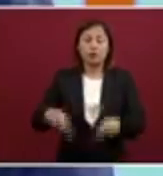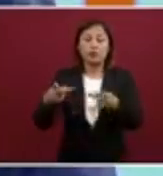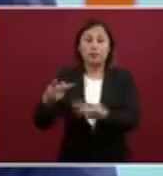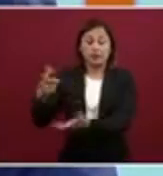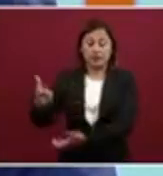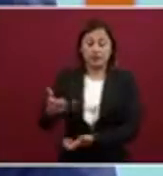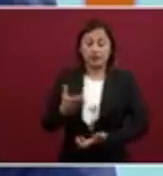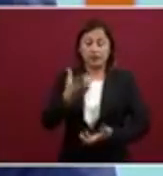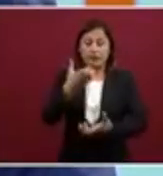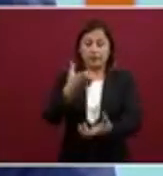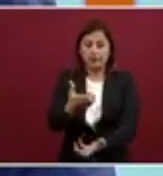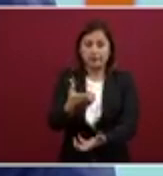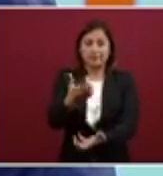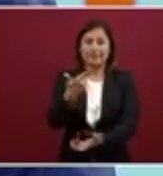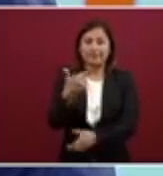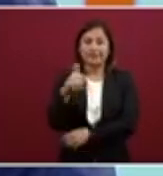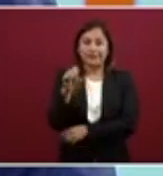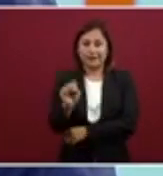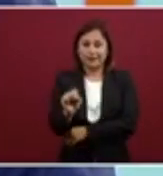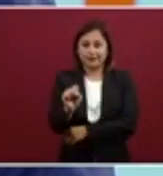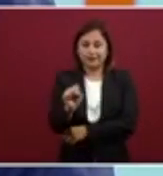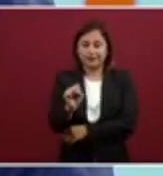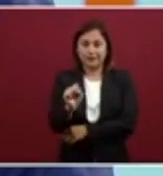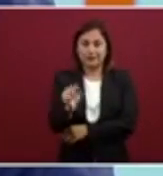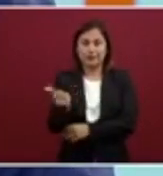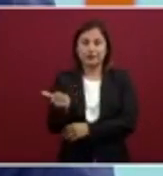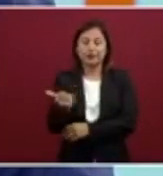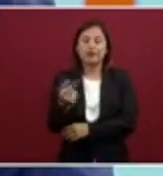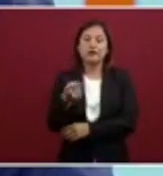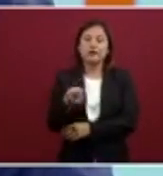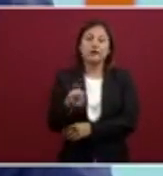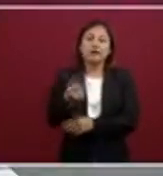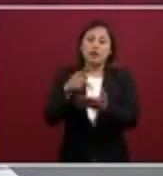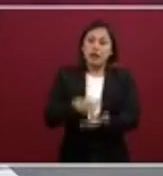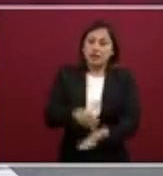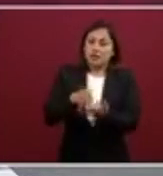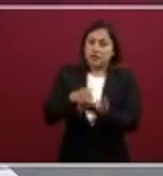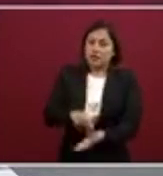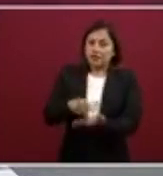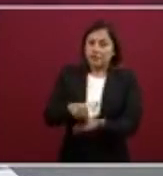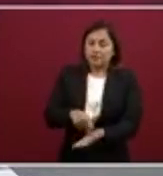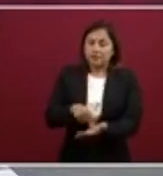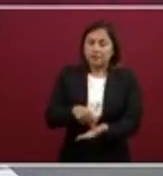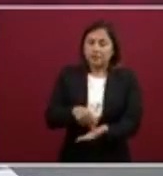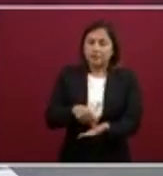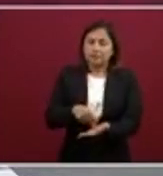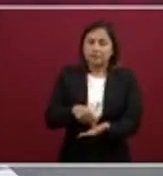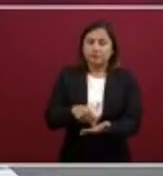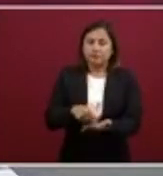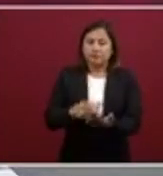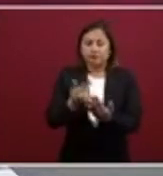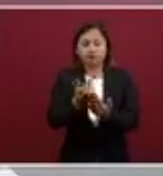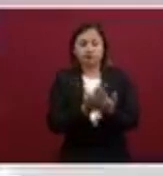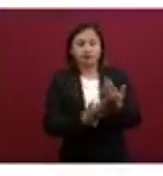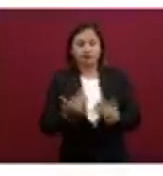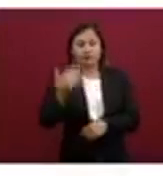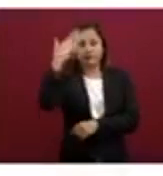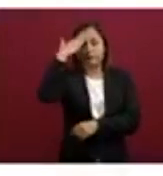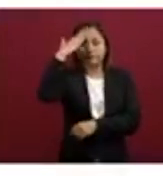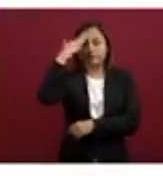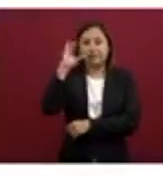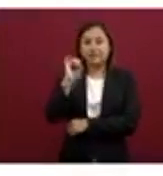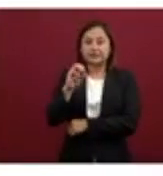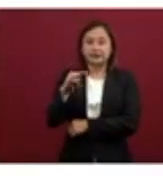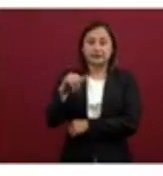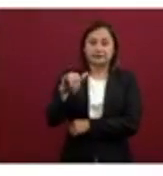cilindros, lo que es la venta por kilos, los primeros lugares en el margen está Cimsa, Grupo Tomsa y